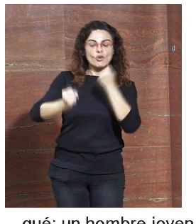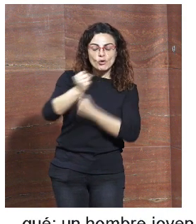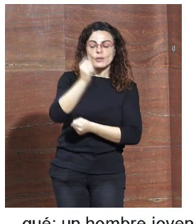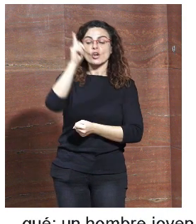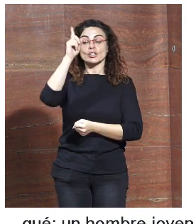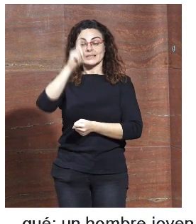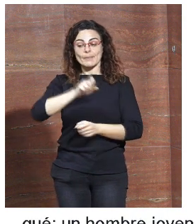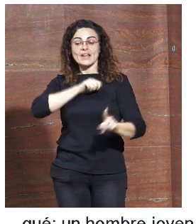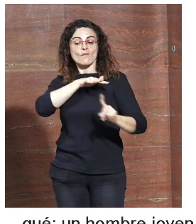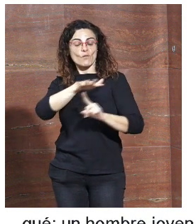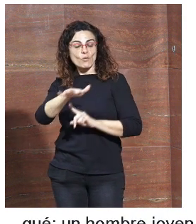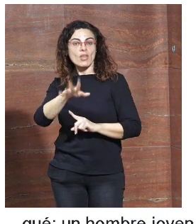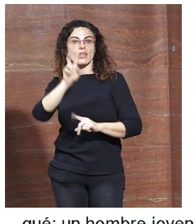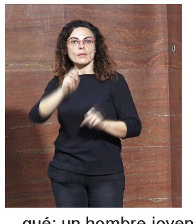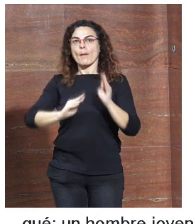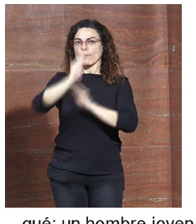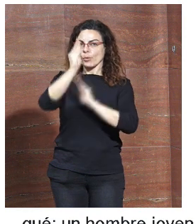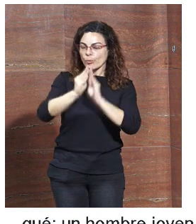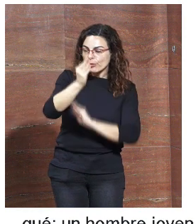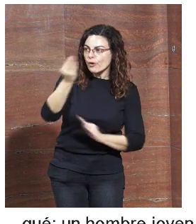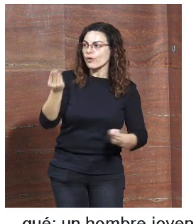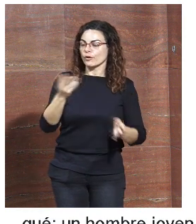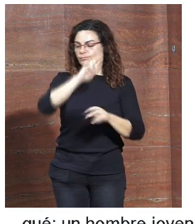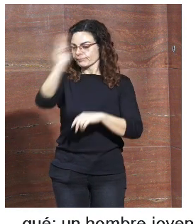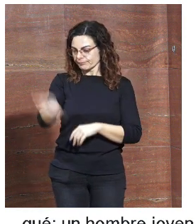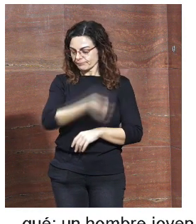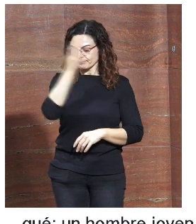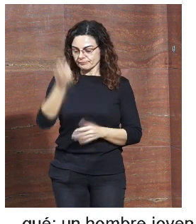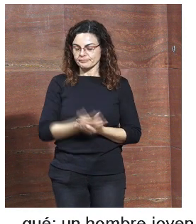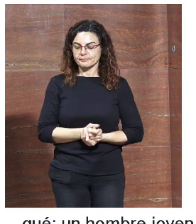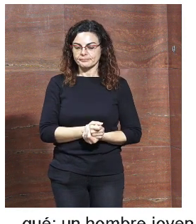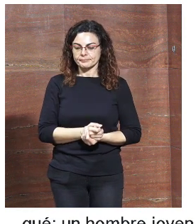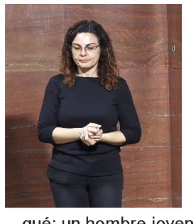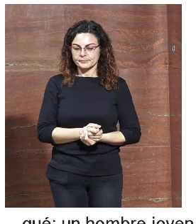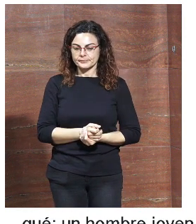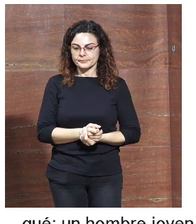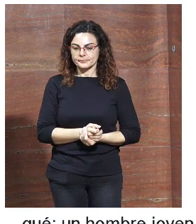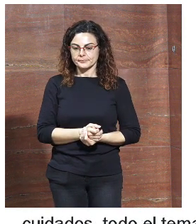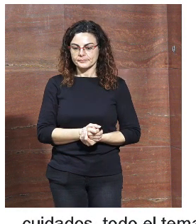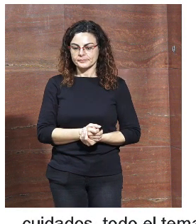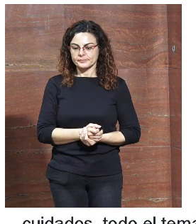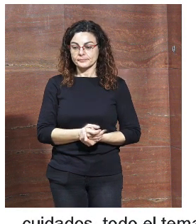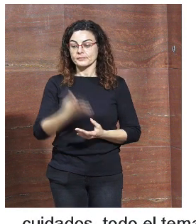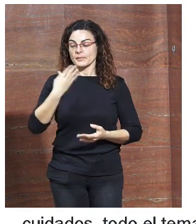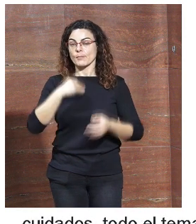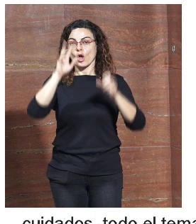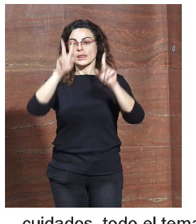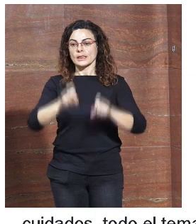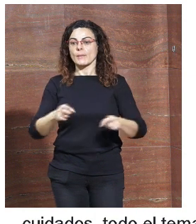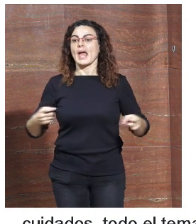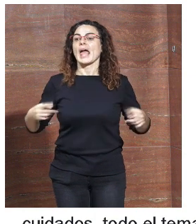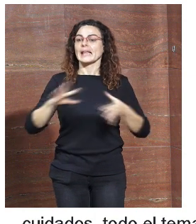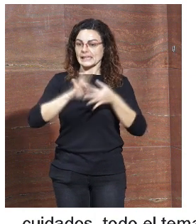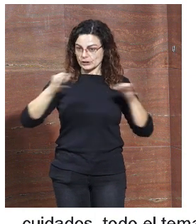también influye, ¿no?, todas las tareas productivas, las terrazas, los coches, etcétera, ¿vale? Y como comentaba, ¿no?, el tema de la interseccionalidad, qué pasa